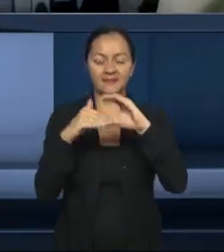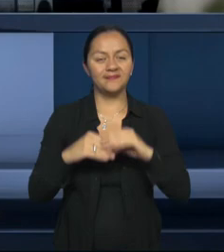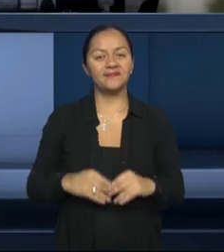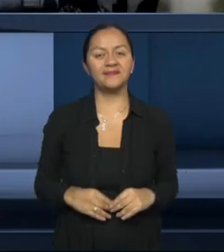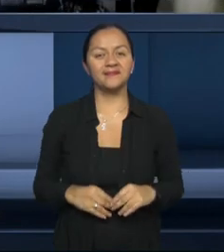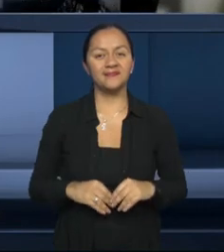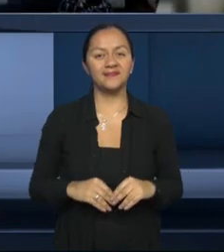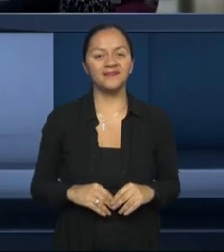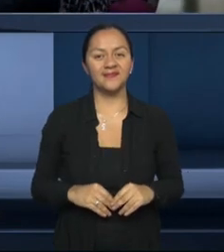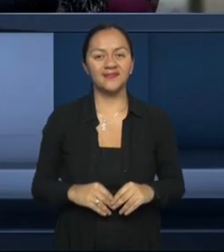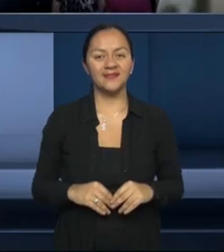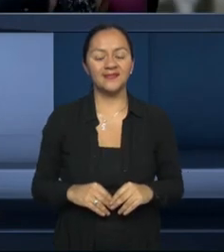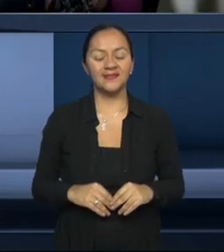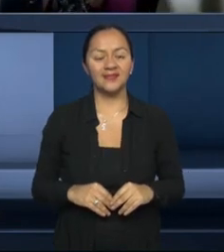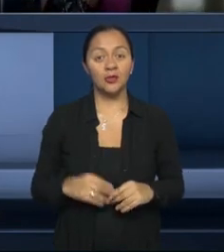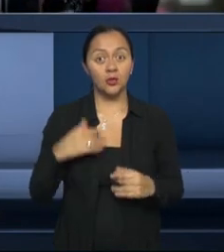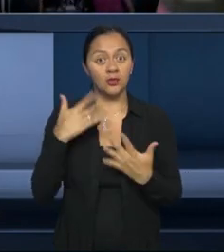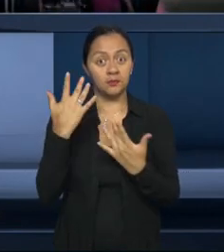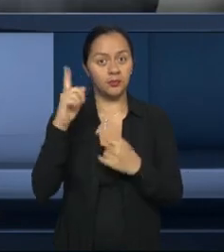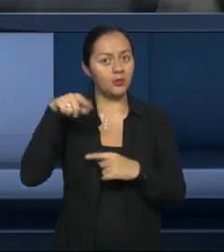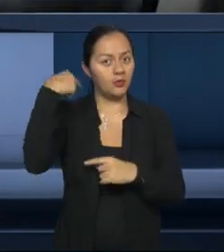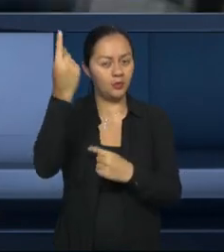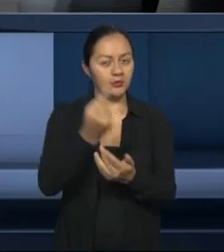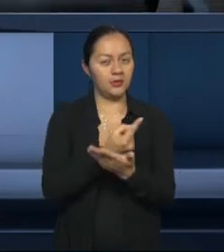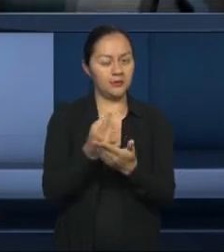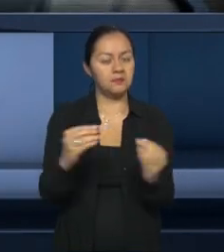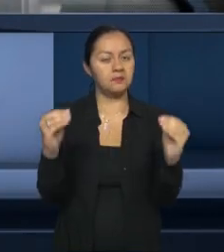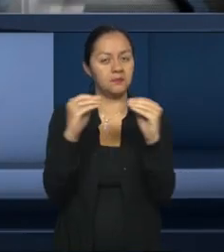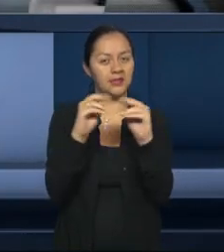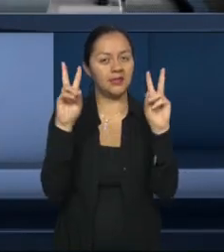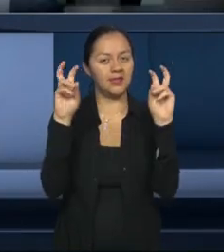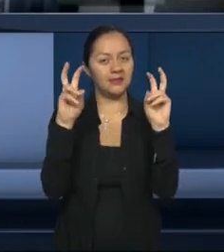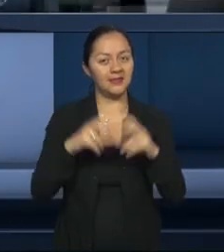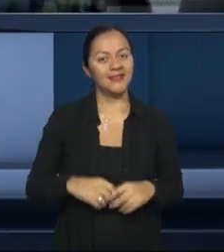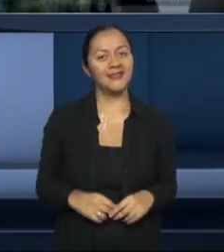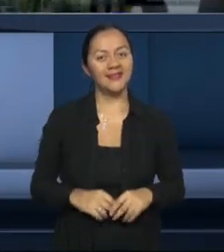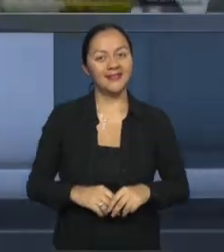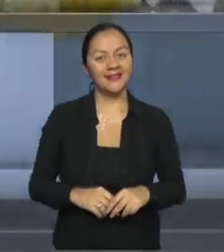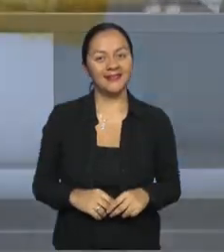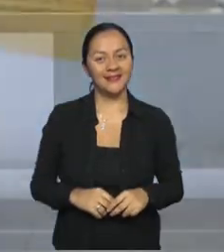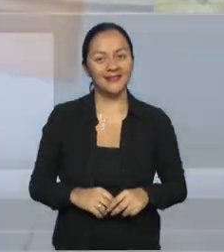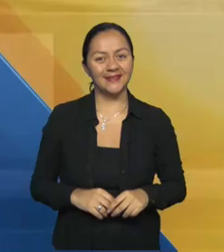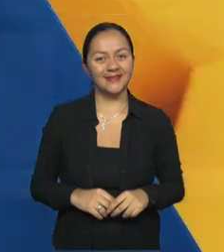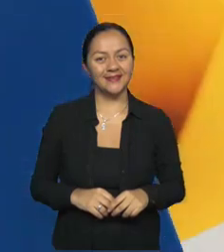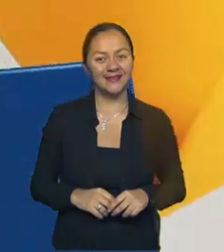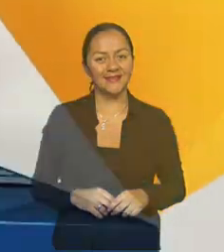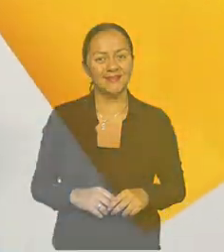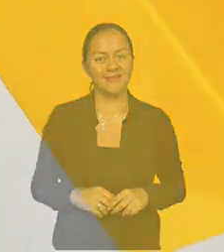construyendoigualdad2017@gmail.com. Los esperamos la próxima semana con nuevos e interesantes temas.